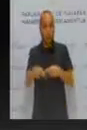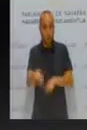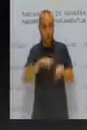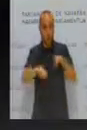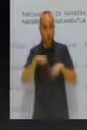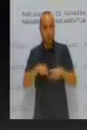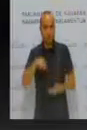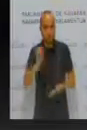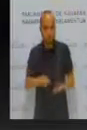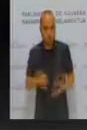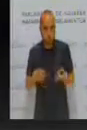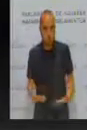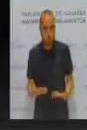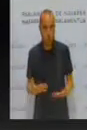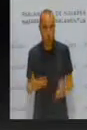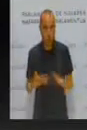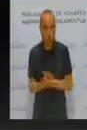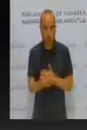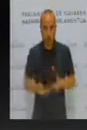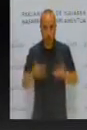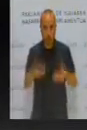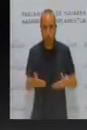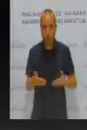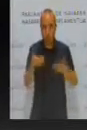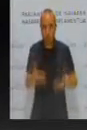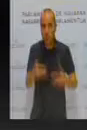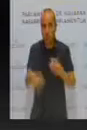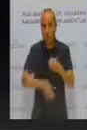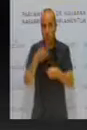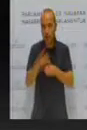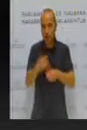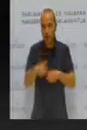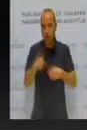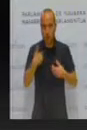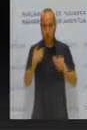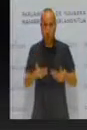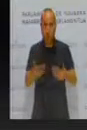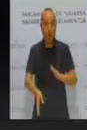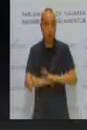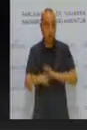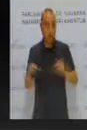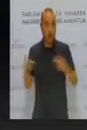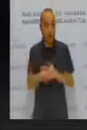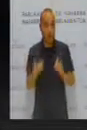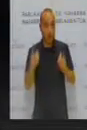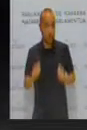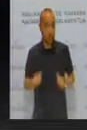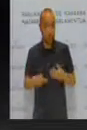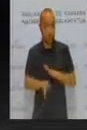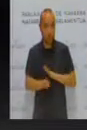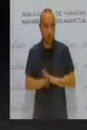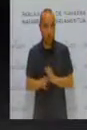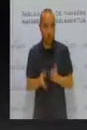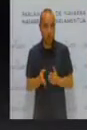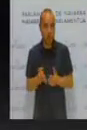señorías, está transcurriendo la legislatura y siguen los recortes. Y en algunos casos va a ser curioso